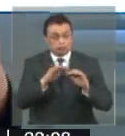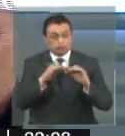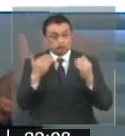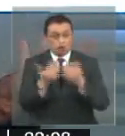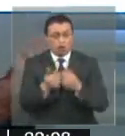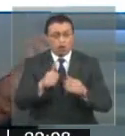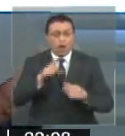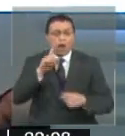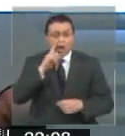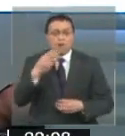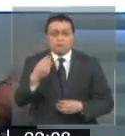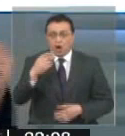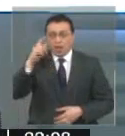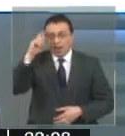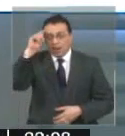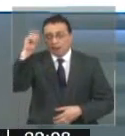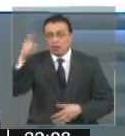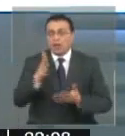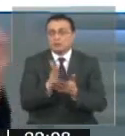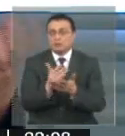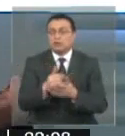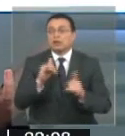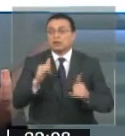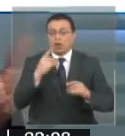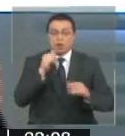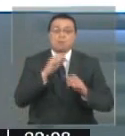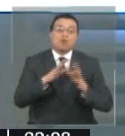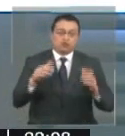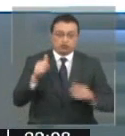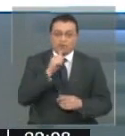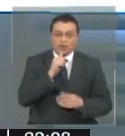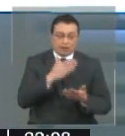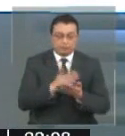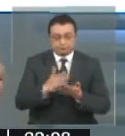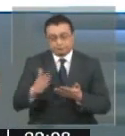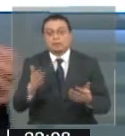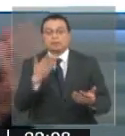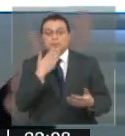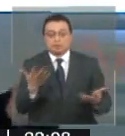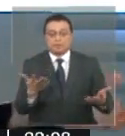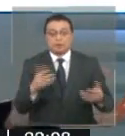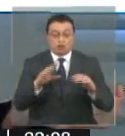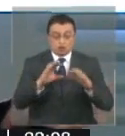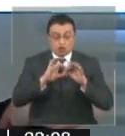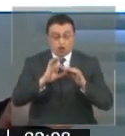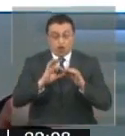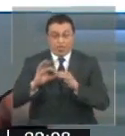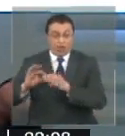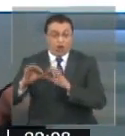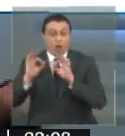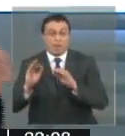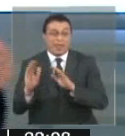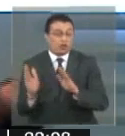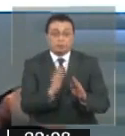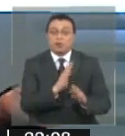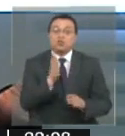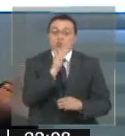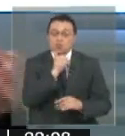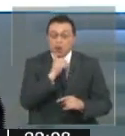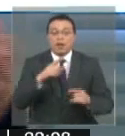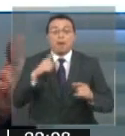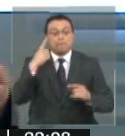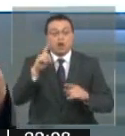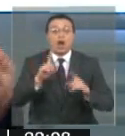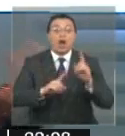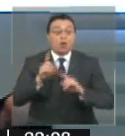hay buenas iniciativas y en todos hay mucho que falta. No está la cadena completa en un destino. Puede ser que haya